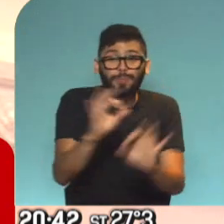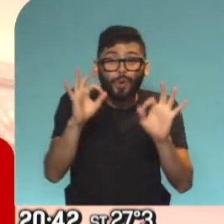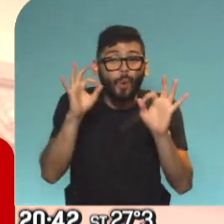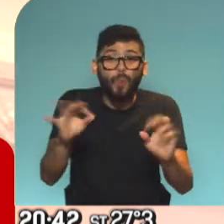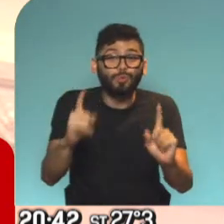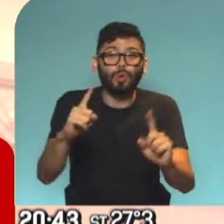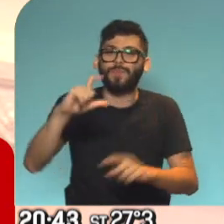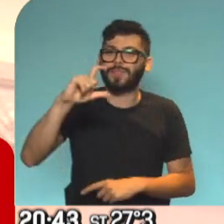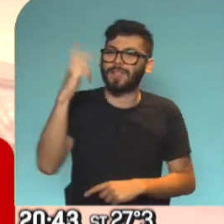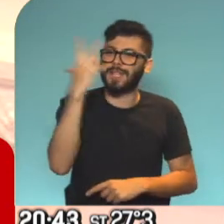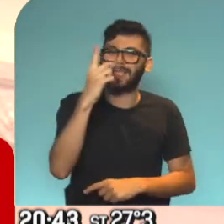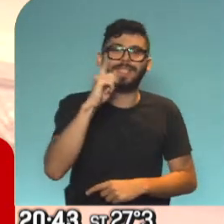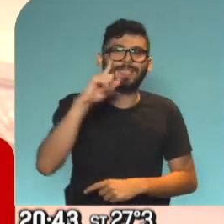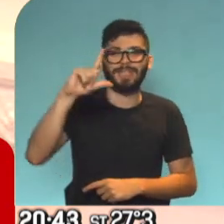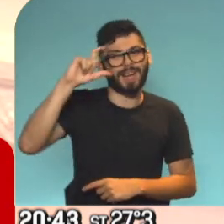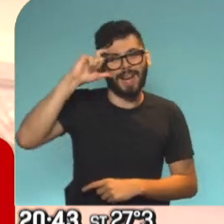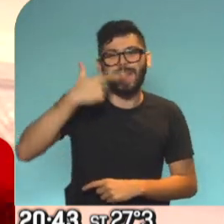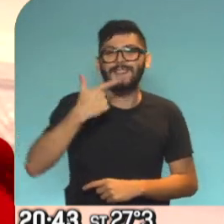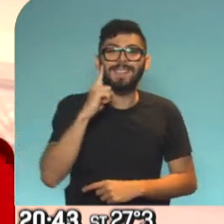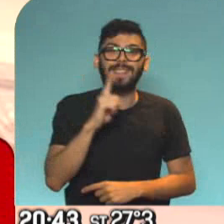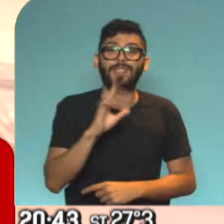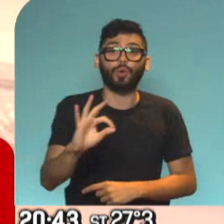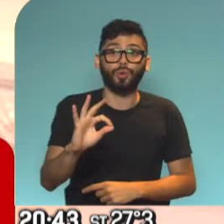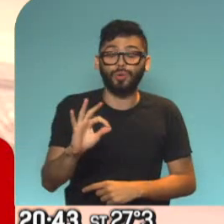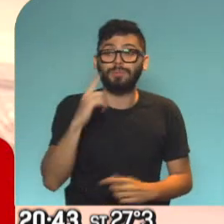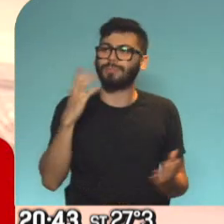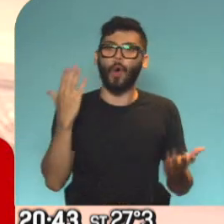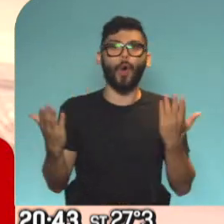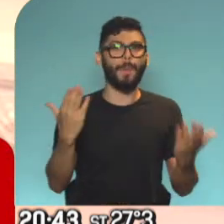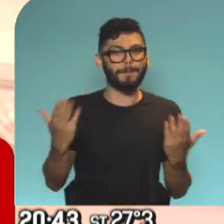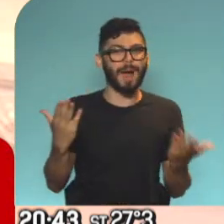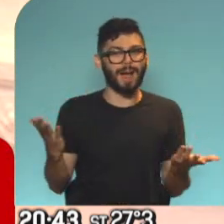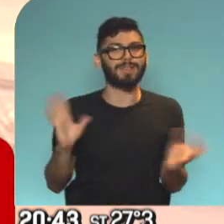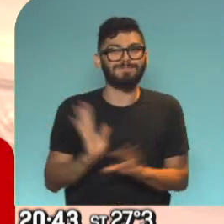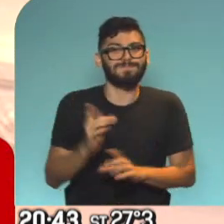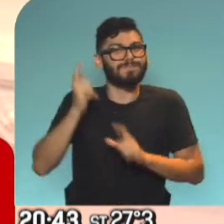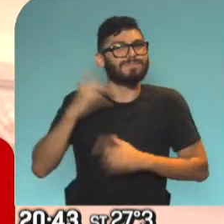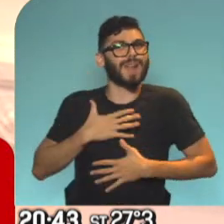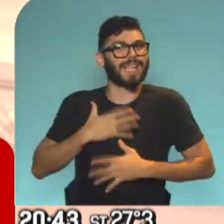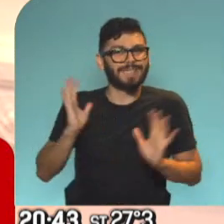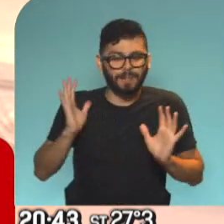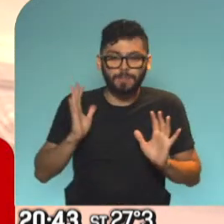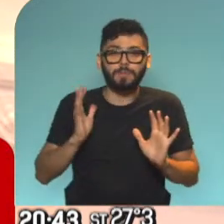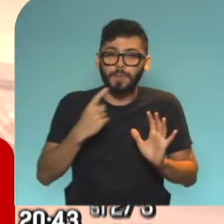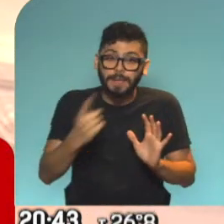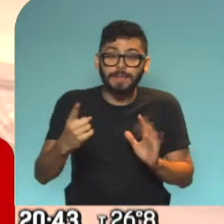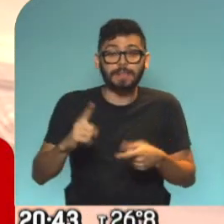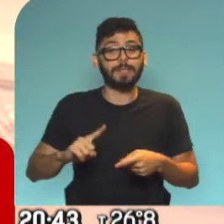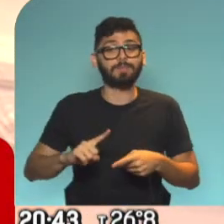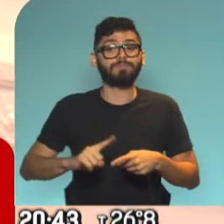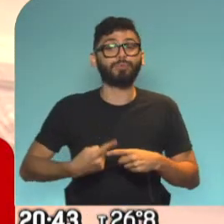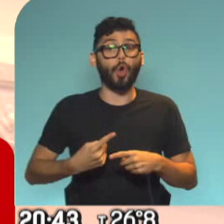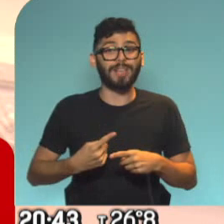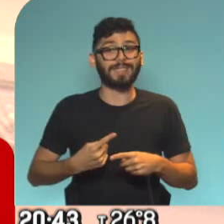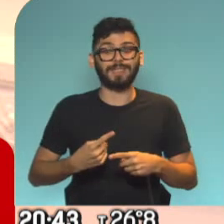¿no? Y él hacía ese paralelismo a partir de ese testimonio personal y decía, bueno, parte del desafío de la política, parte